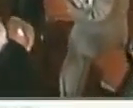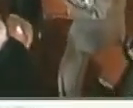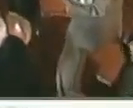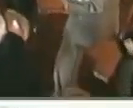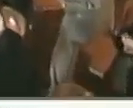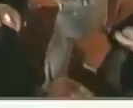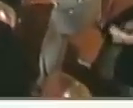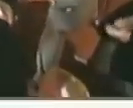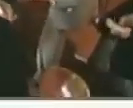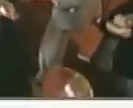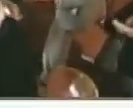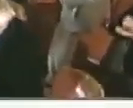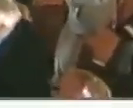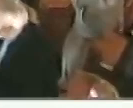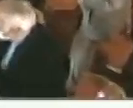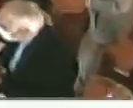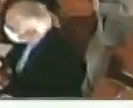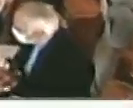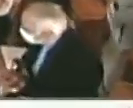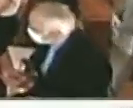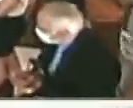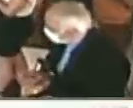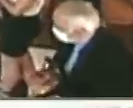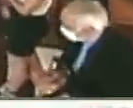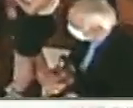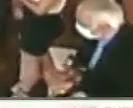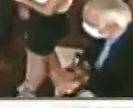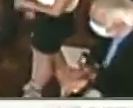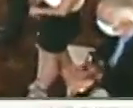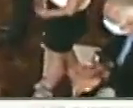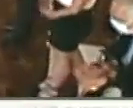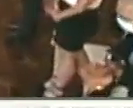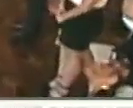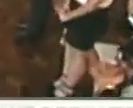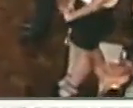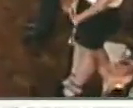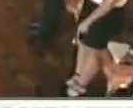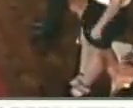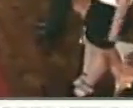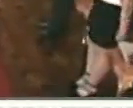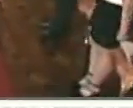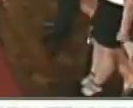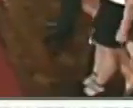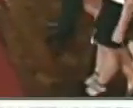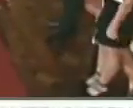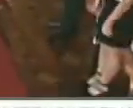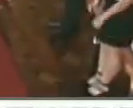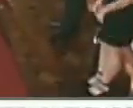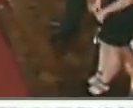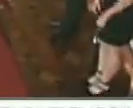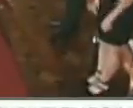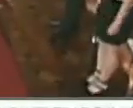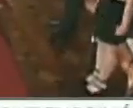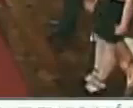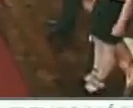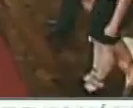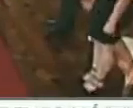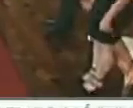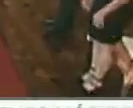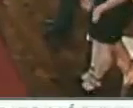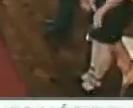238 años del nacimiento del padre de la patria, Simón Bolívar, como un día de celebración.